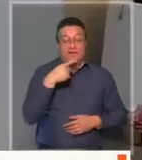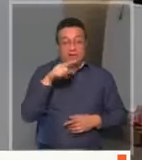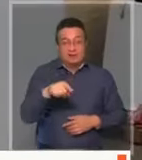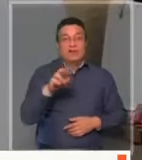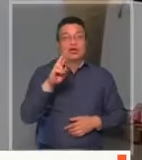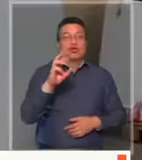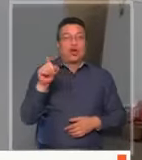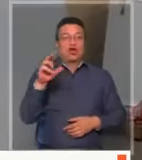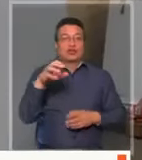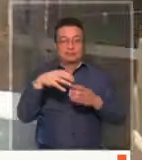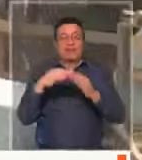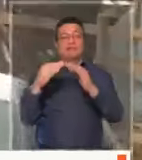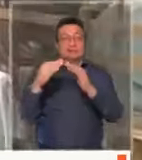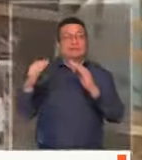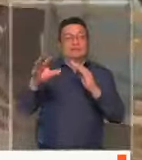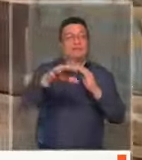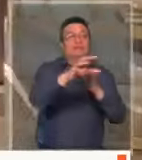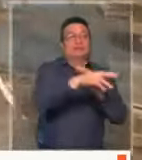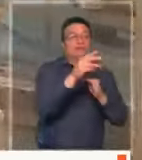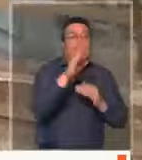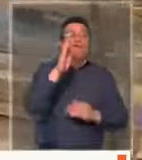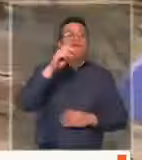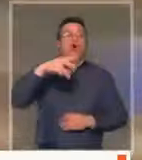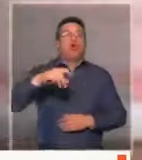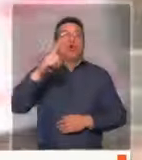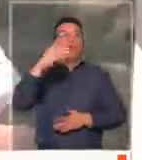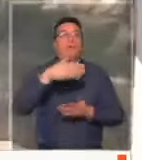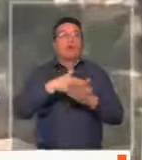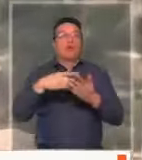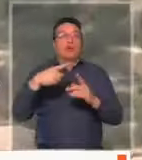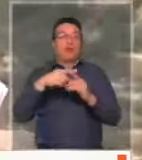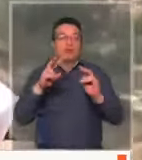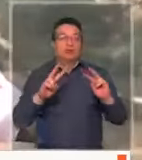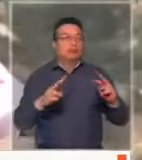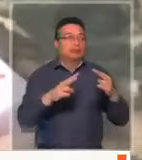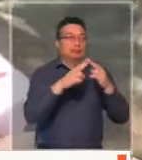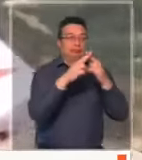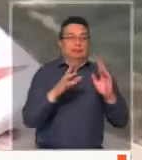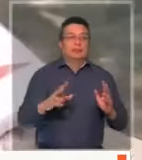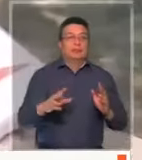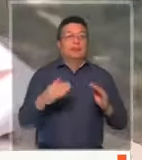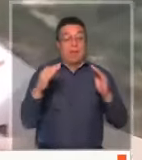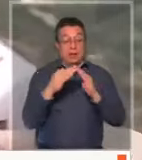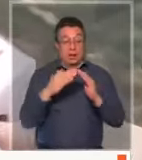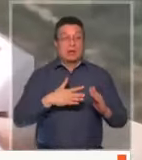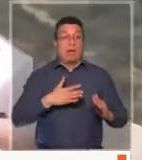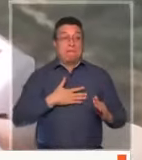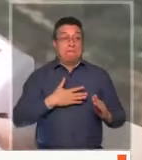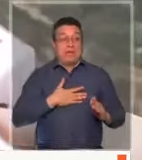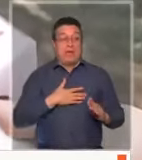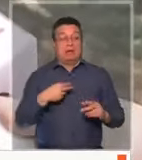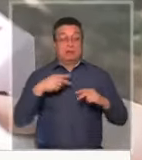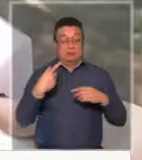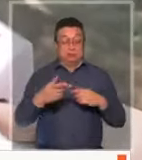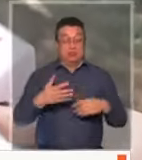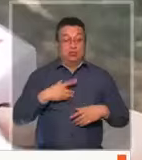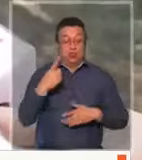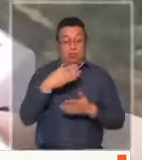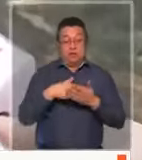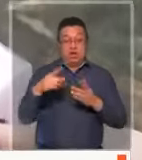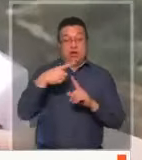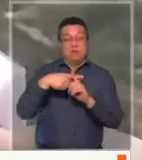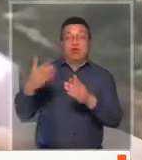vecinas todas que han construido algo con el bono de 1.500.000. No, la casa es mía, la estoy construyendo con el 1.500.000 que me